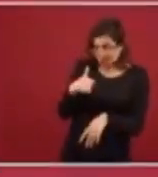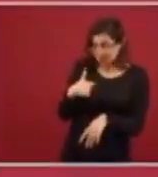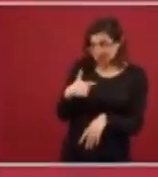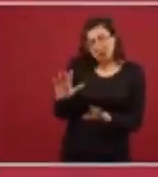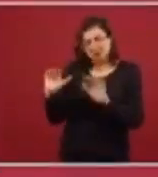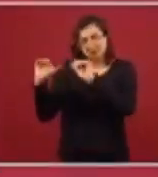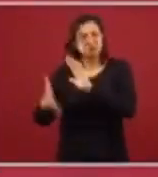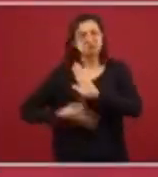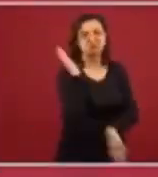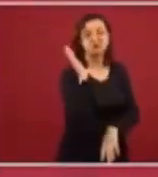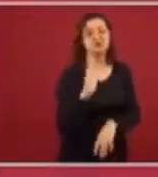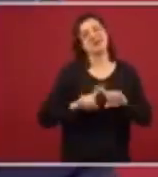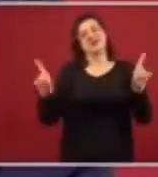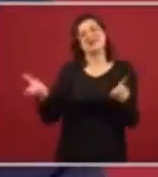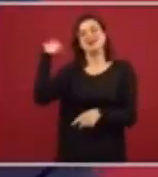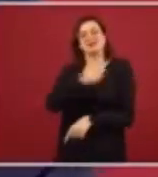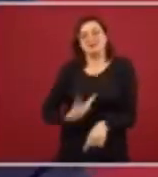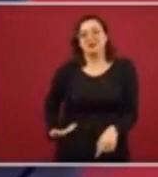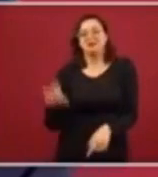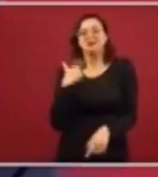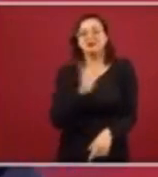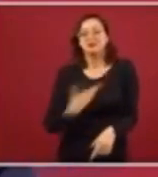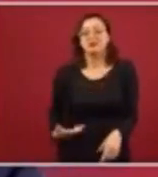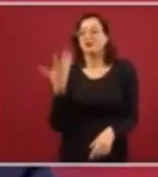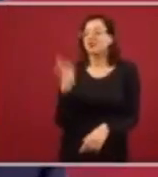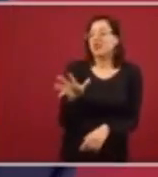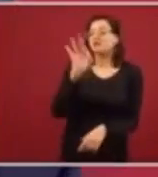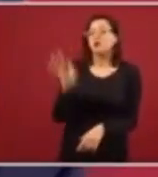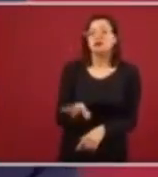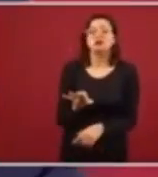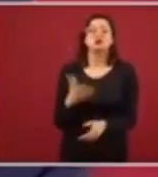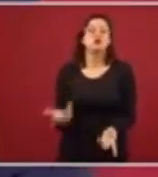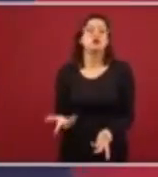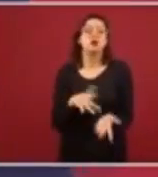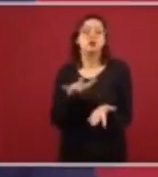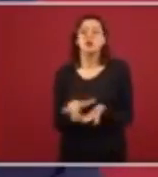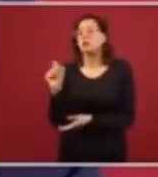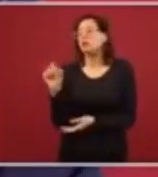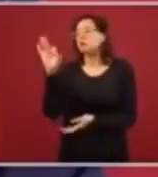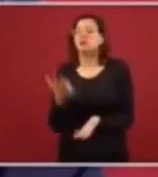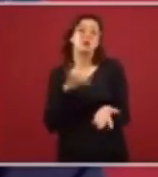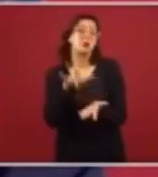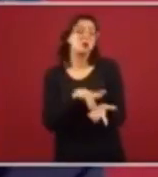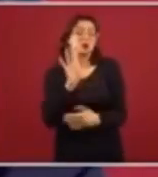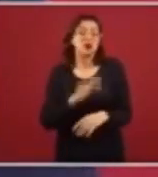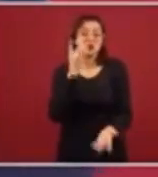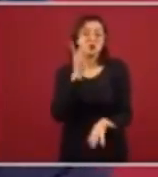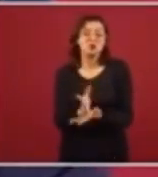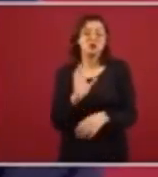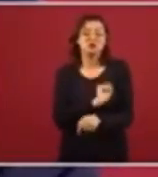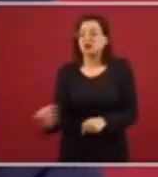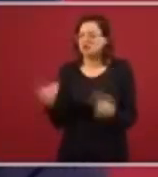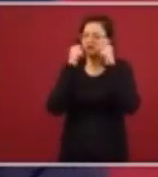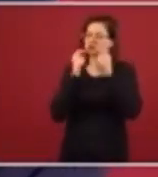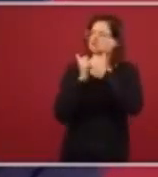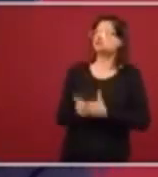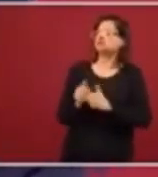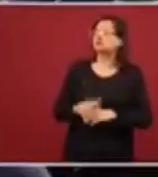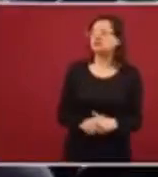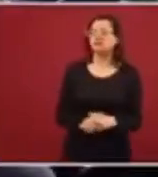como hay algunos presidentes que tienen el 10, el 15% de aprobación, el 20 en sus países, y ahí están.